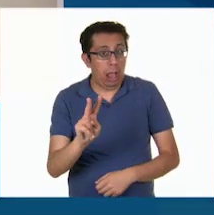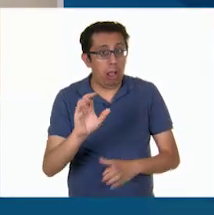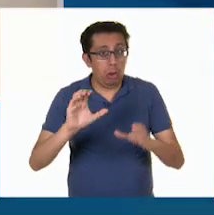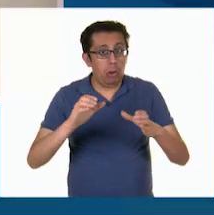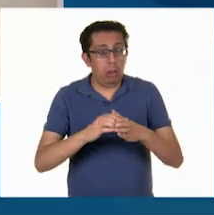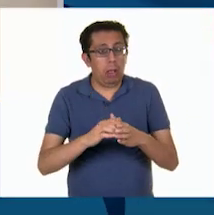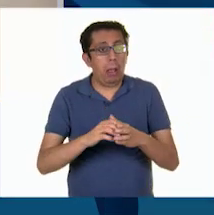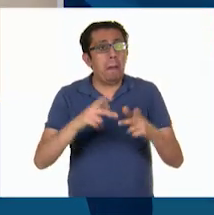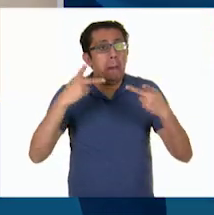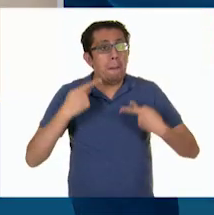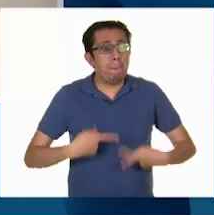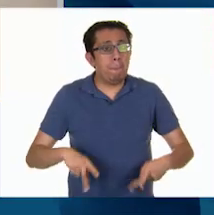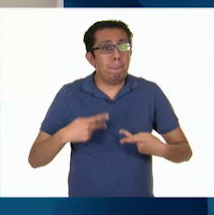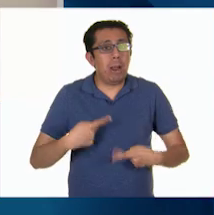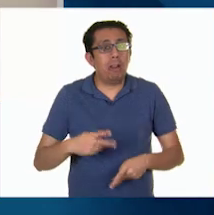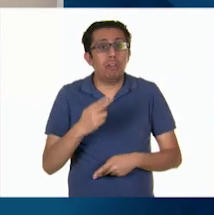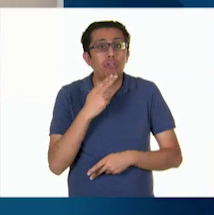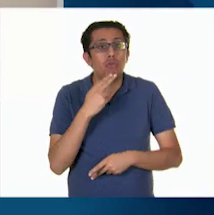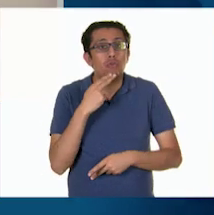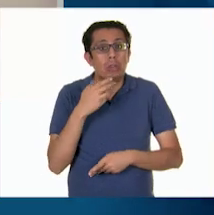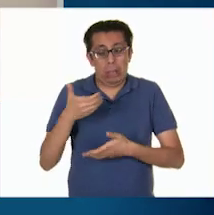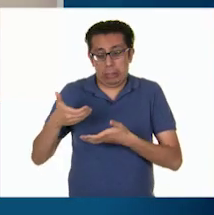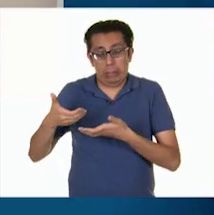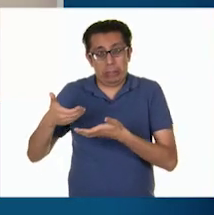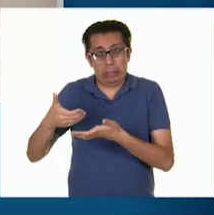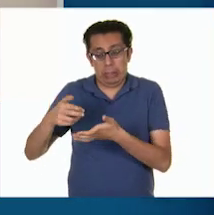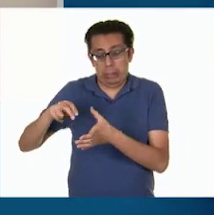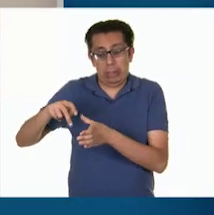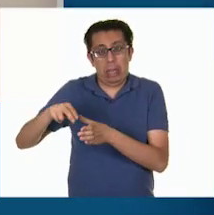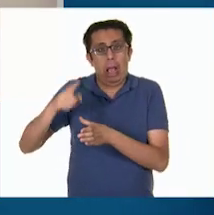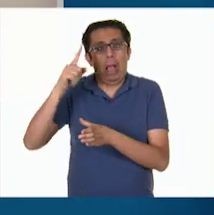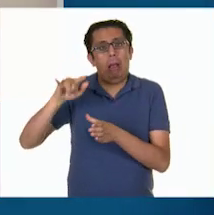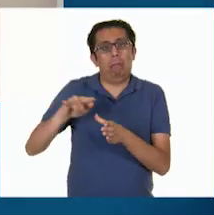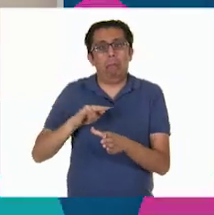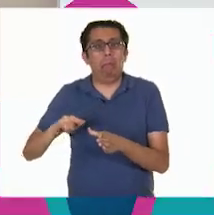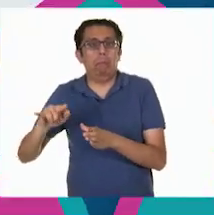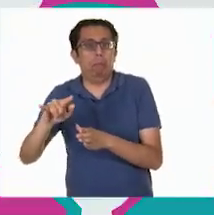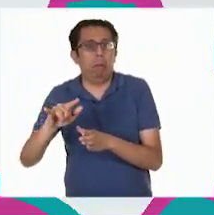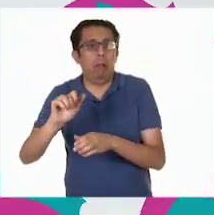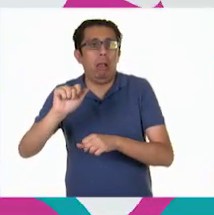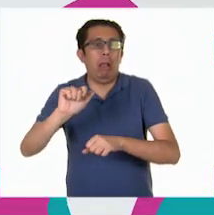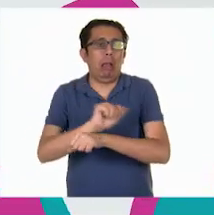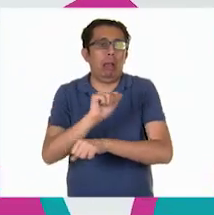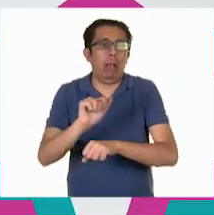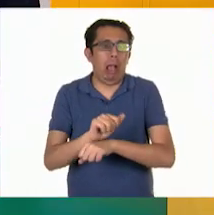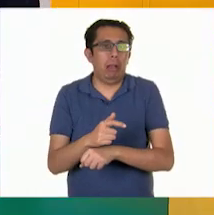varias personas utilicen las banquetas como estacionamientos y nos impidan el paso a los peatones.